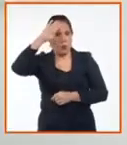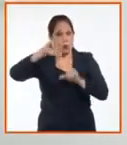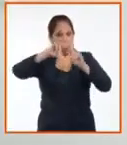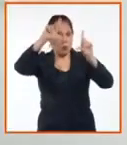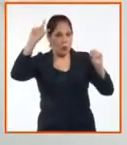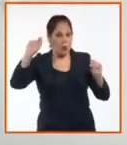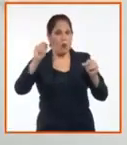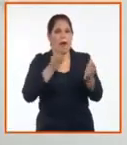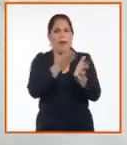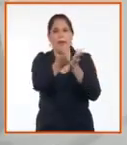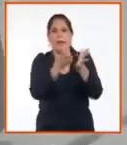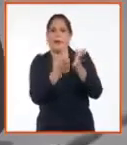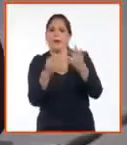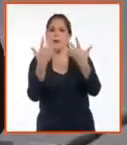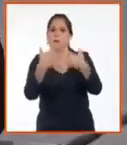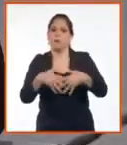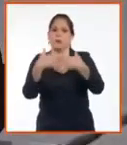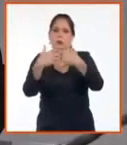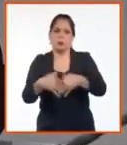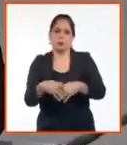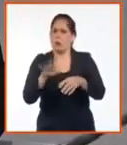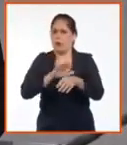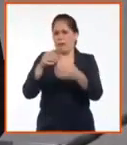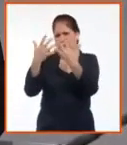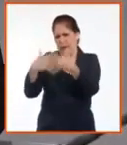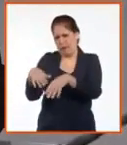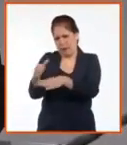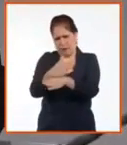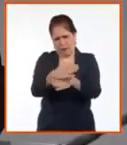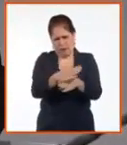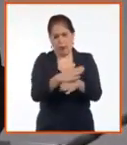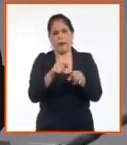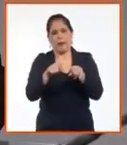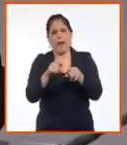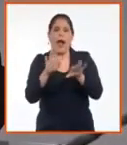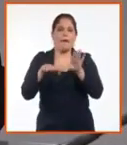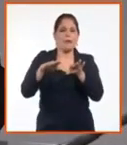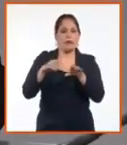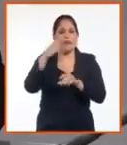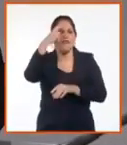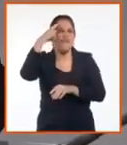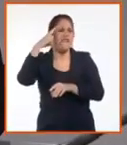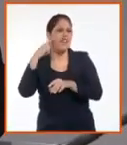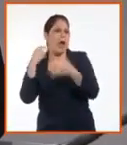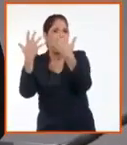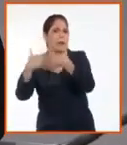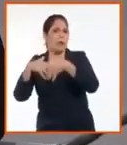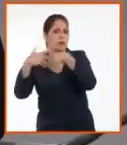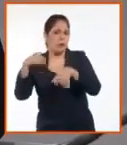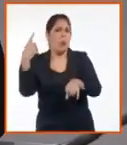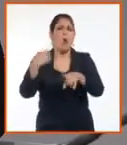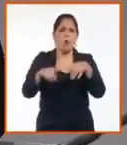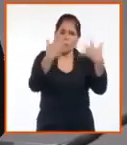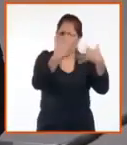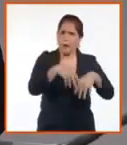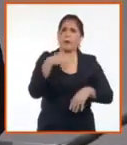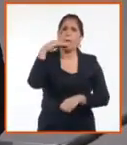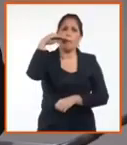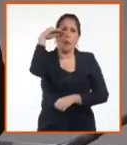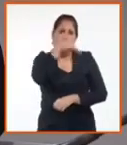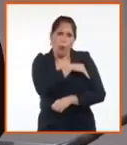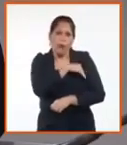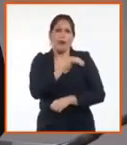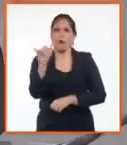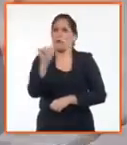producción si bien bueno algunas líneas tienen algún nivel de obsolescencia pero tenemos muchas líneas modernas que cumple un alto estándar